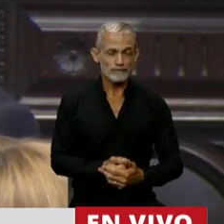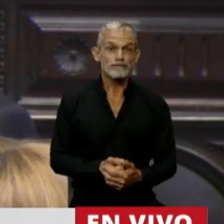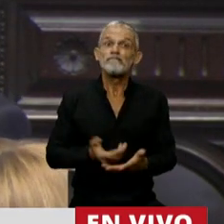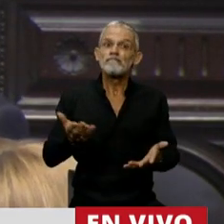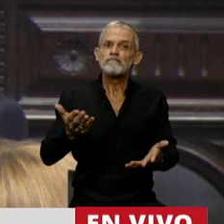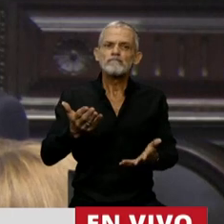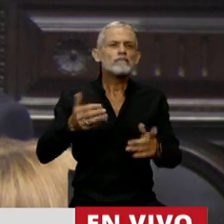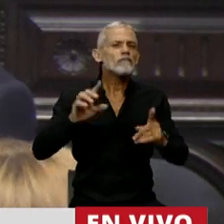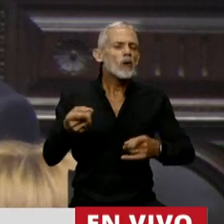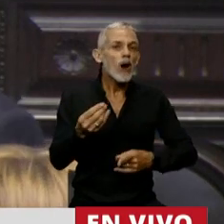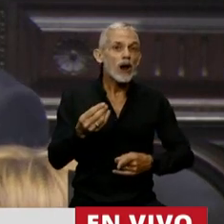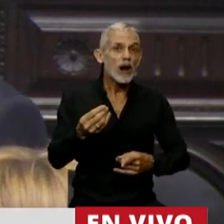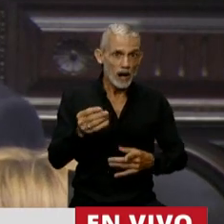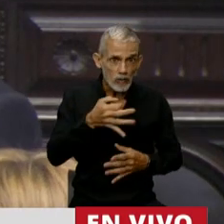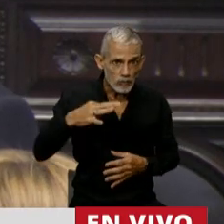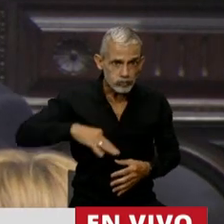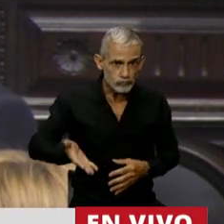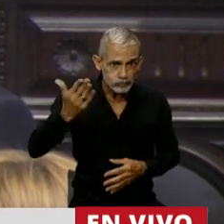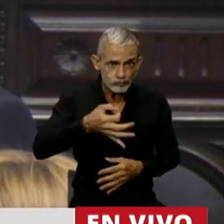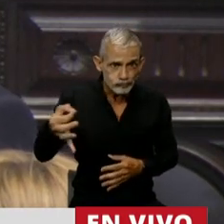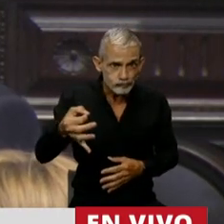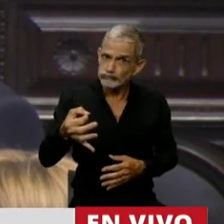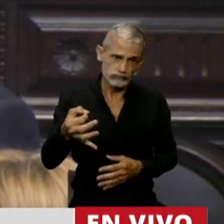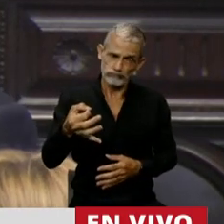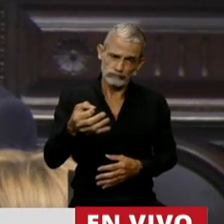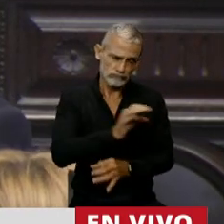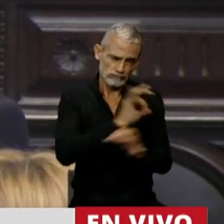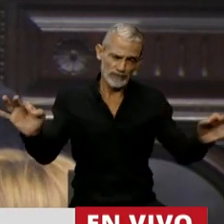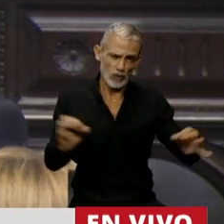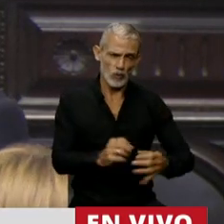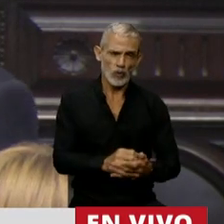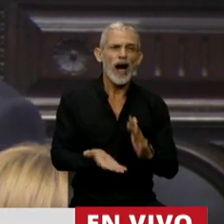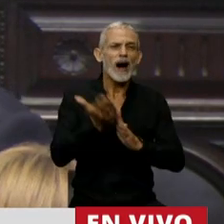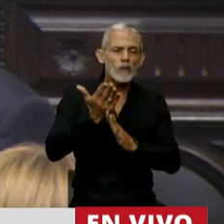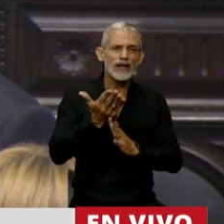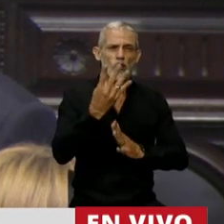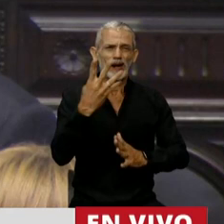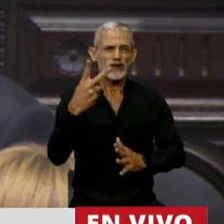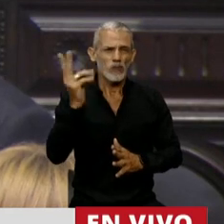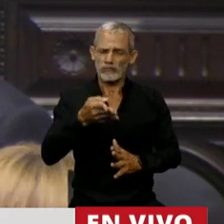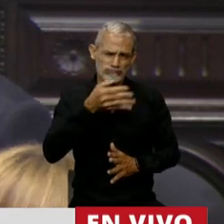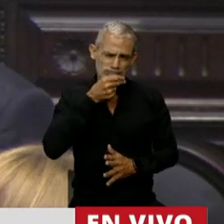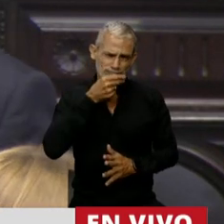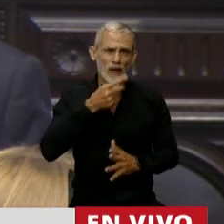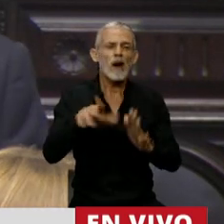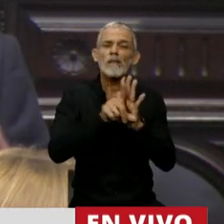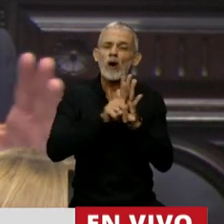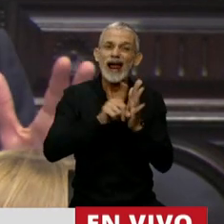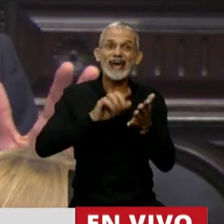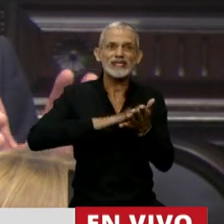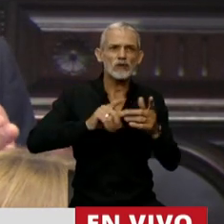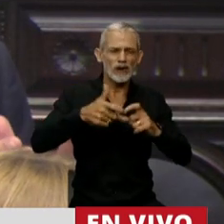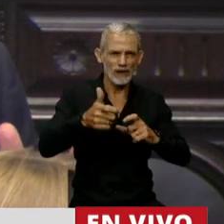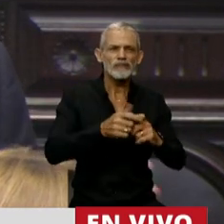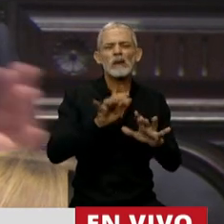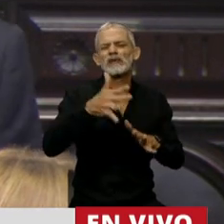Y sin embargo, ninguno lo hizo, presidente. Ningún jubilado recibió lo que correspondía por la ley.